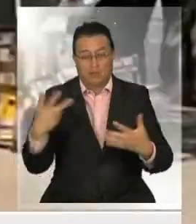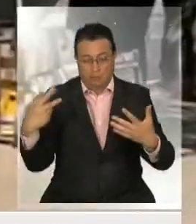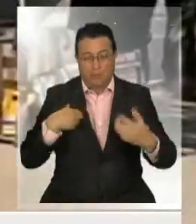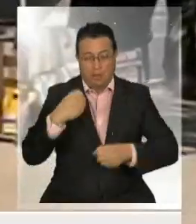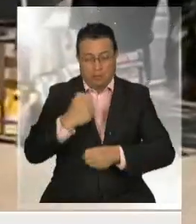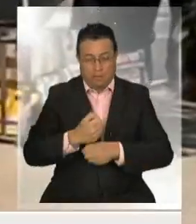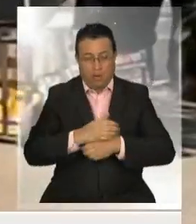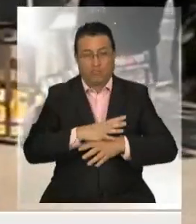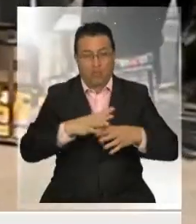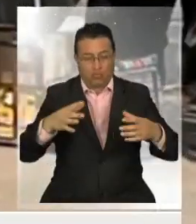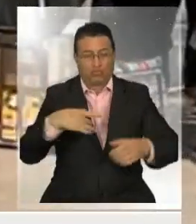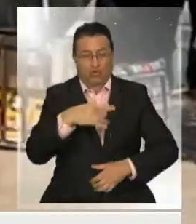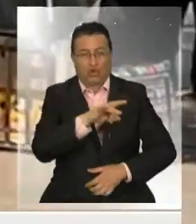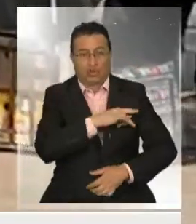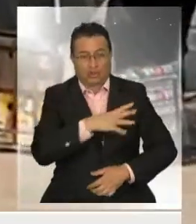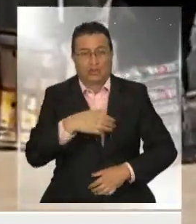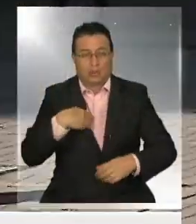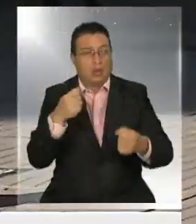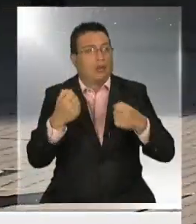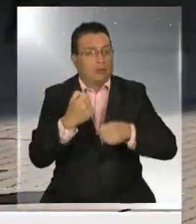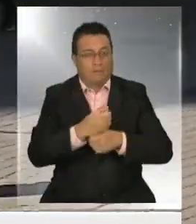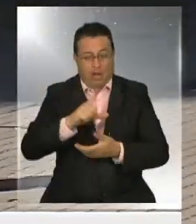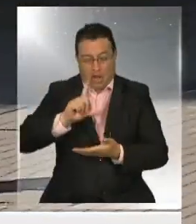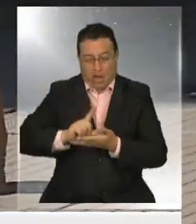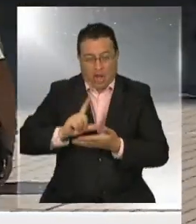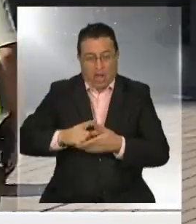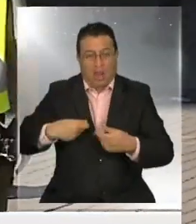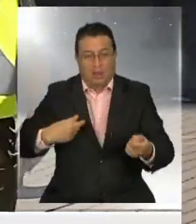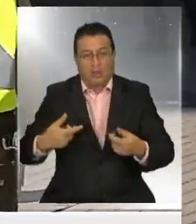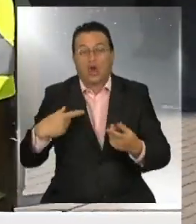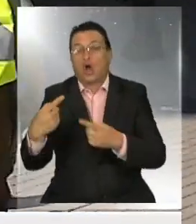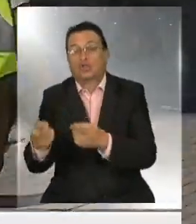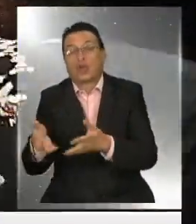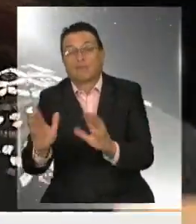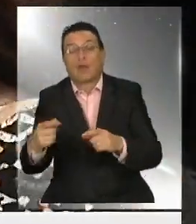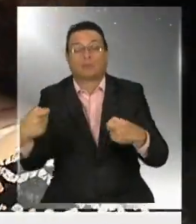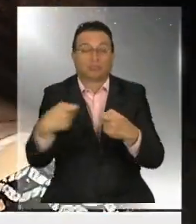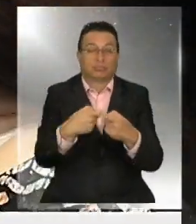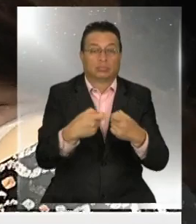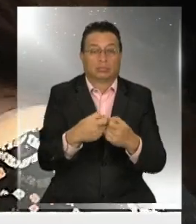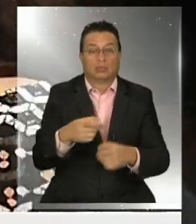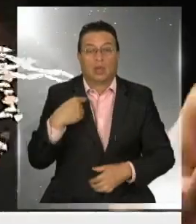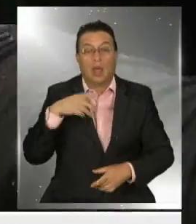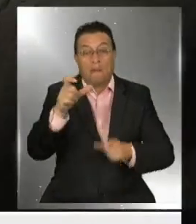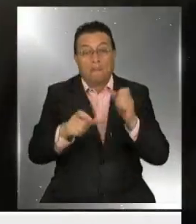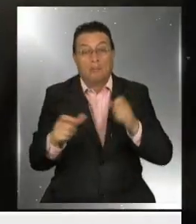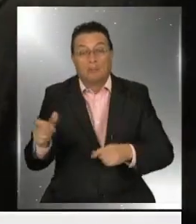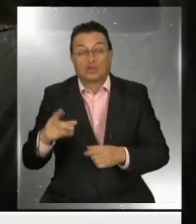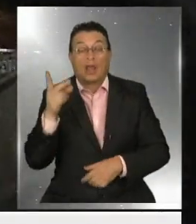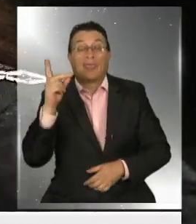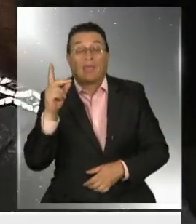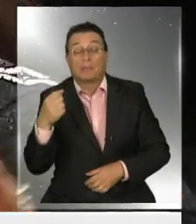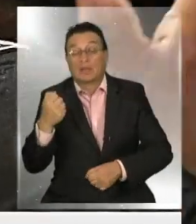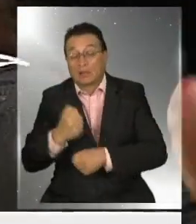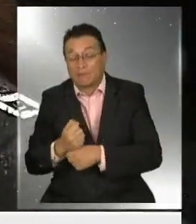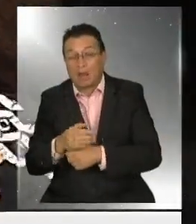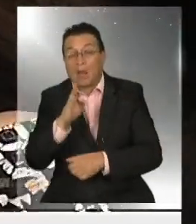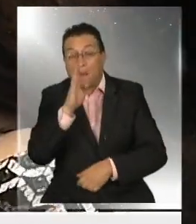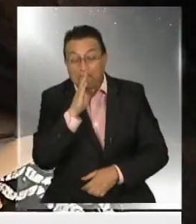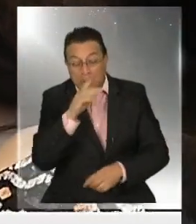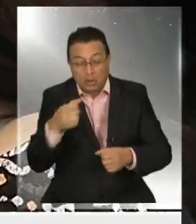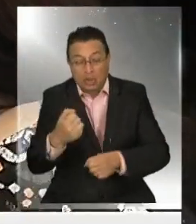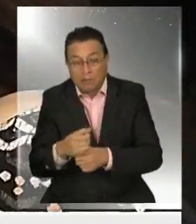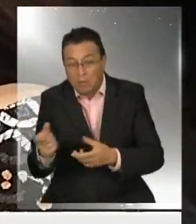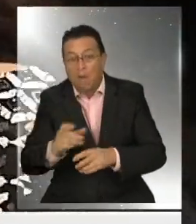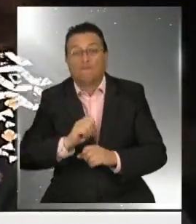manos a miles de chilenos, alegan en su defensa los vendedores ambulantes. Gente inválida trabajando y una señora con sus perros trabajando, la sacan para